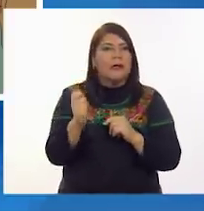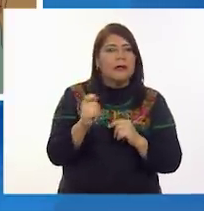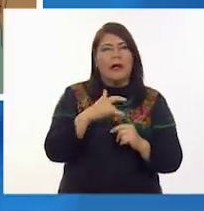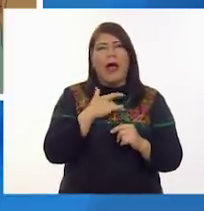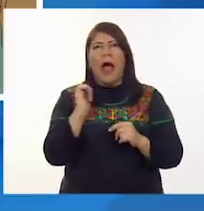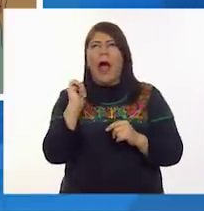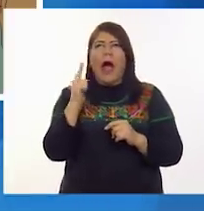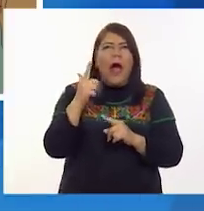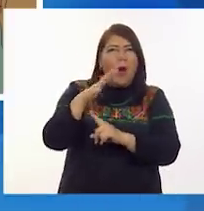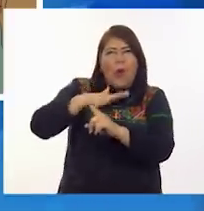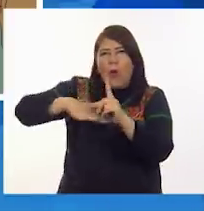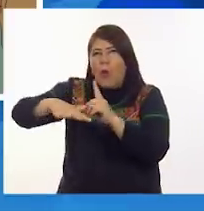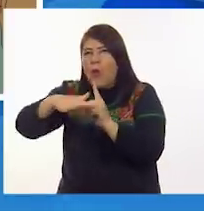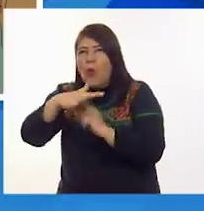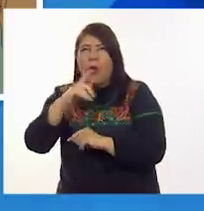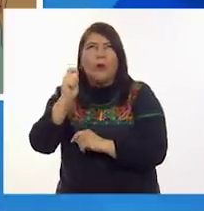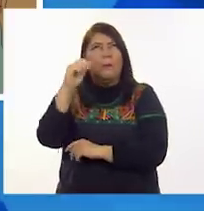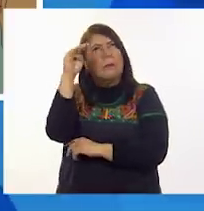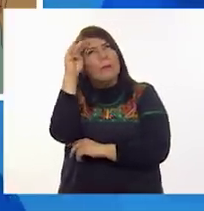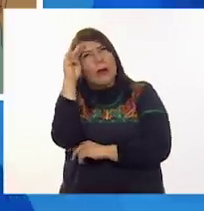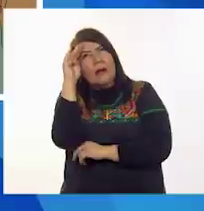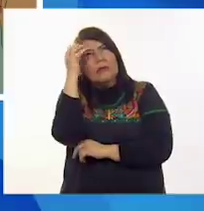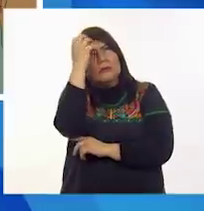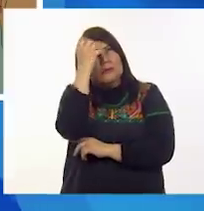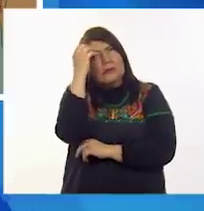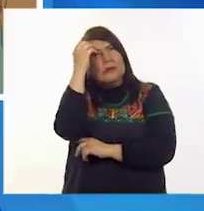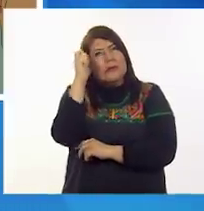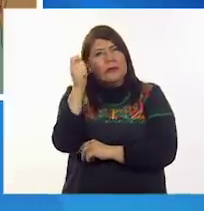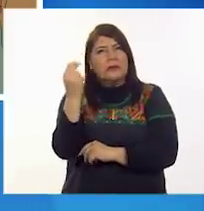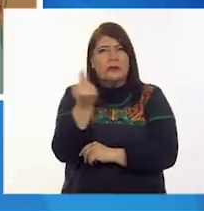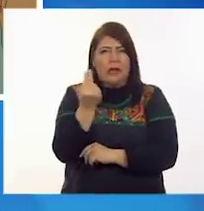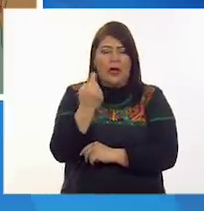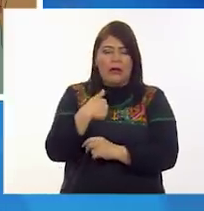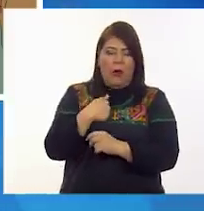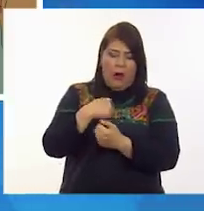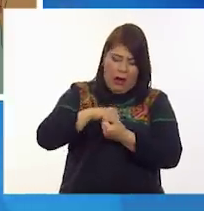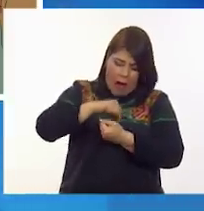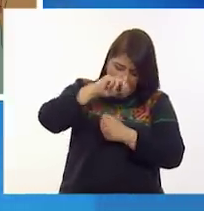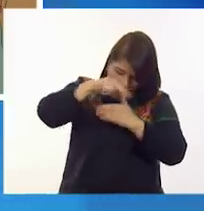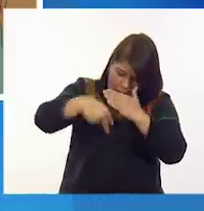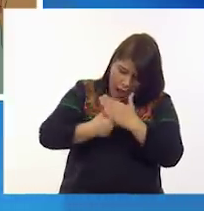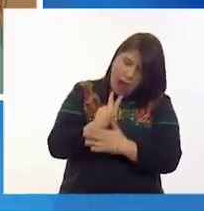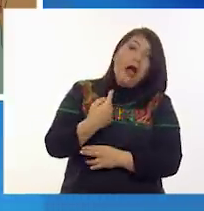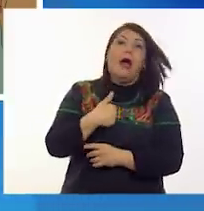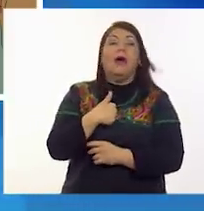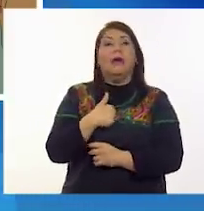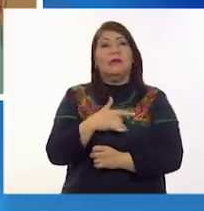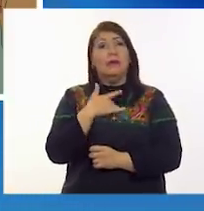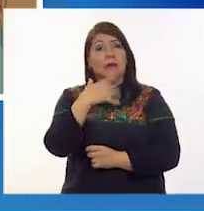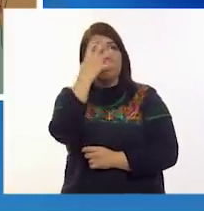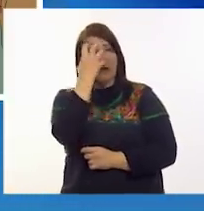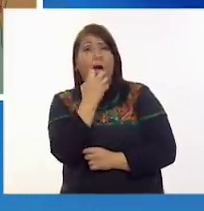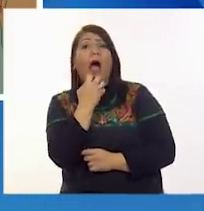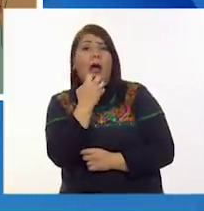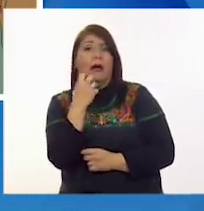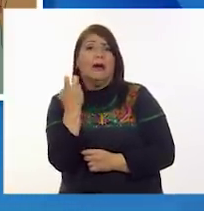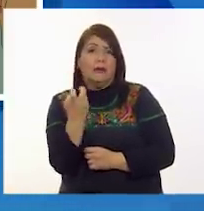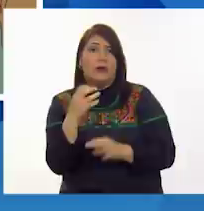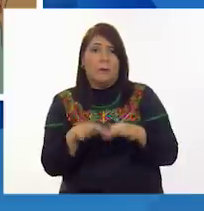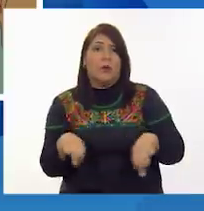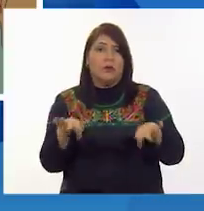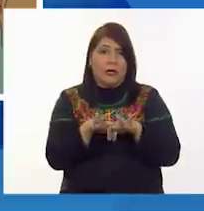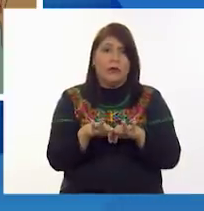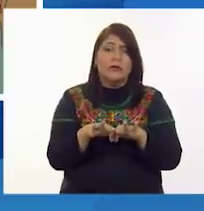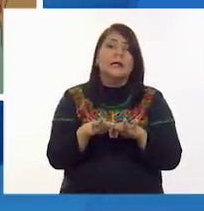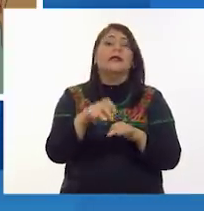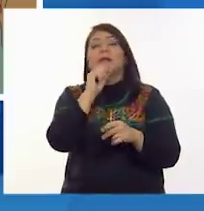estamos viendo o que no estamos analizando. Reconocer que estamos tristes pues es un primer paso. Y después viene otro paso,